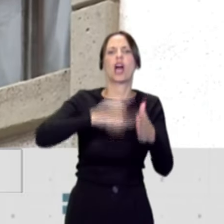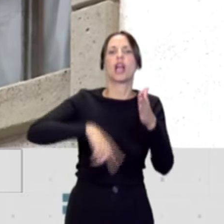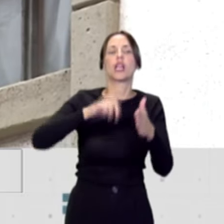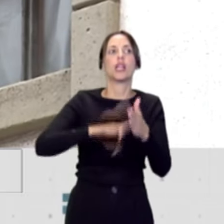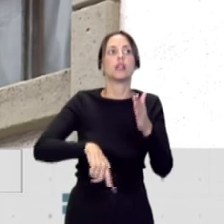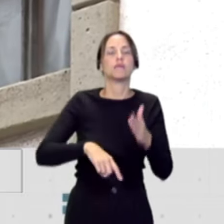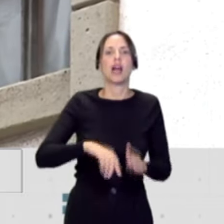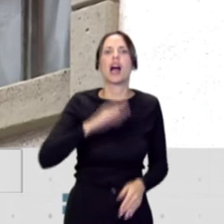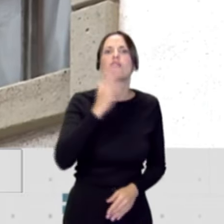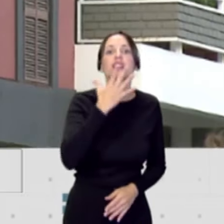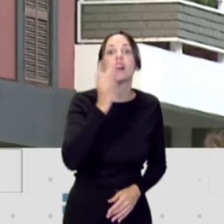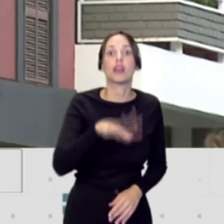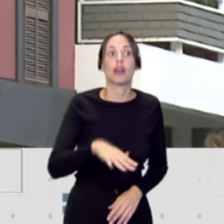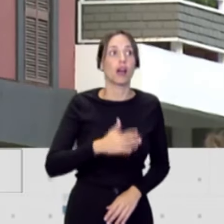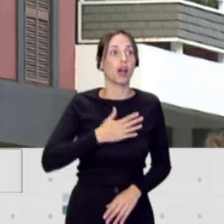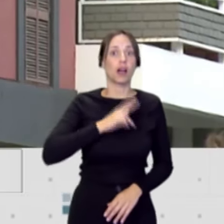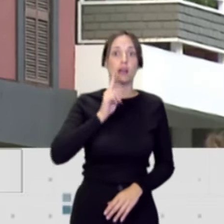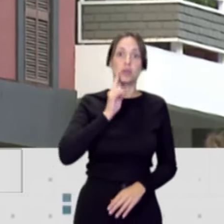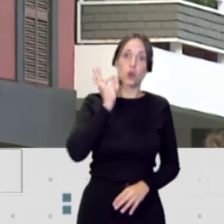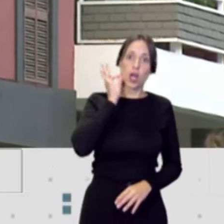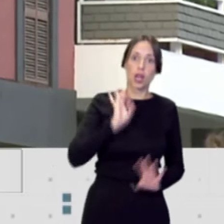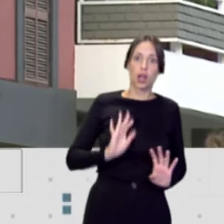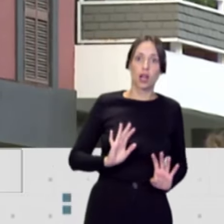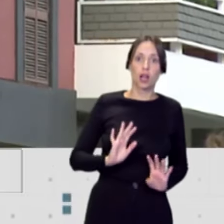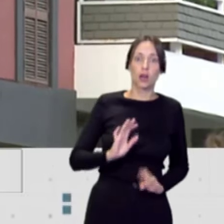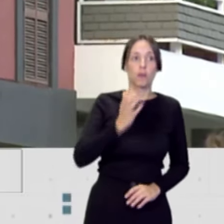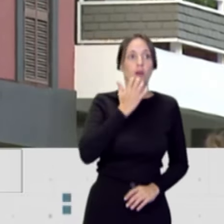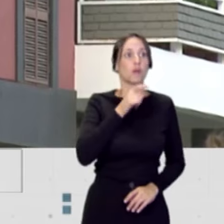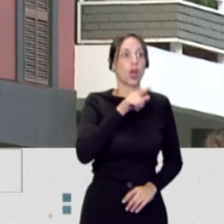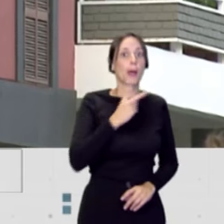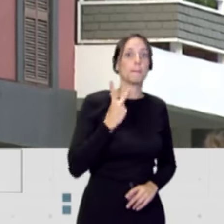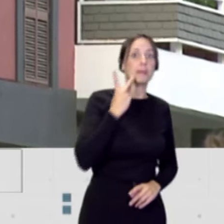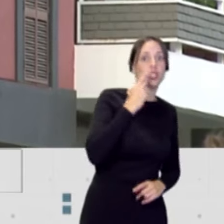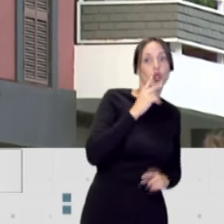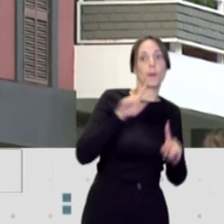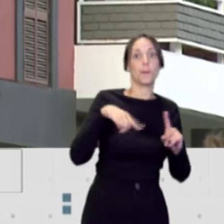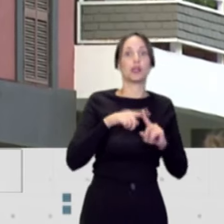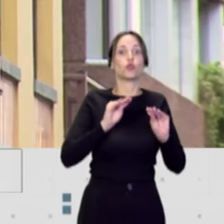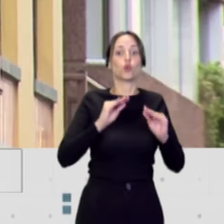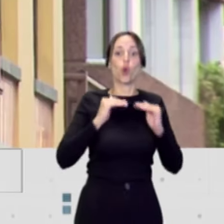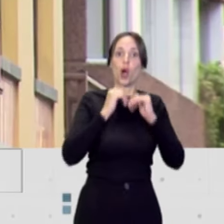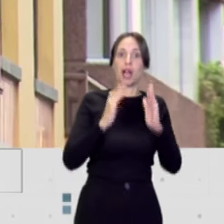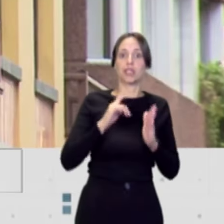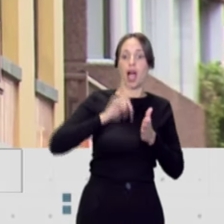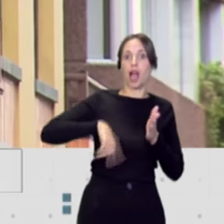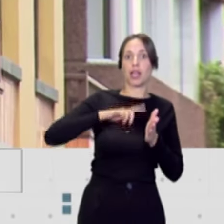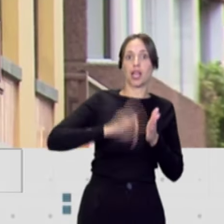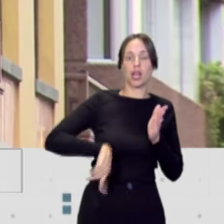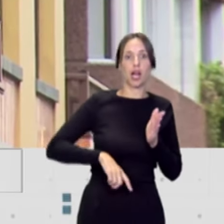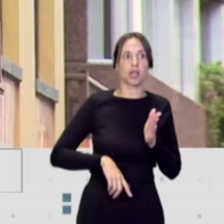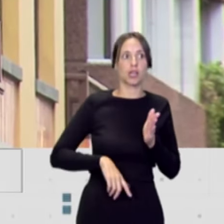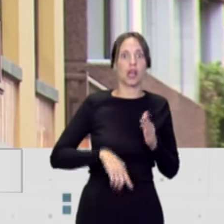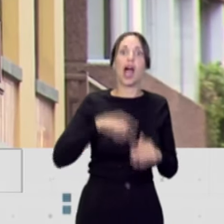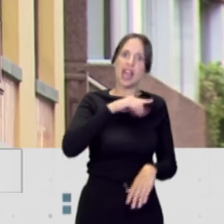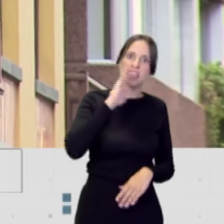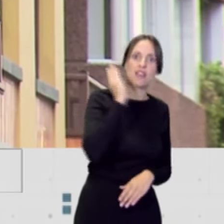complementaria con lo que ingresa por su vivienda. Si el inquilino no le paga, lo que le está haciendo es un